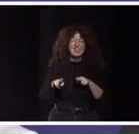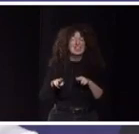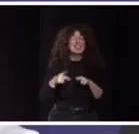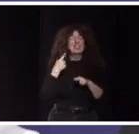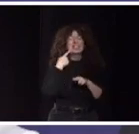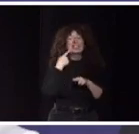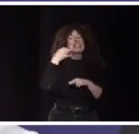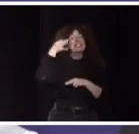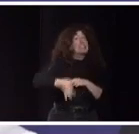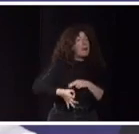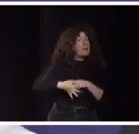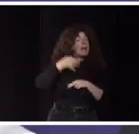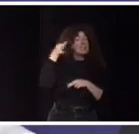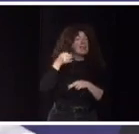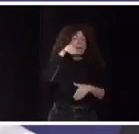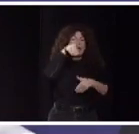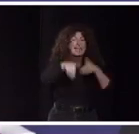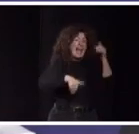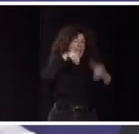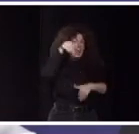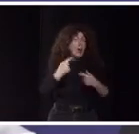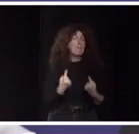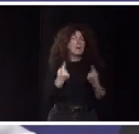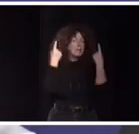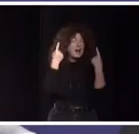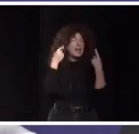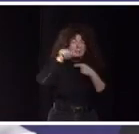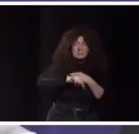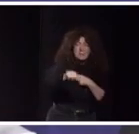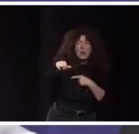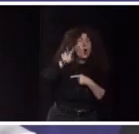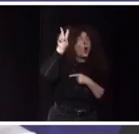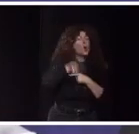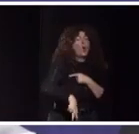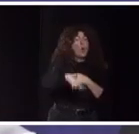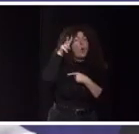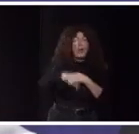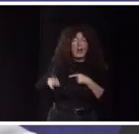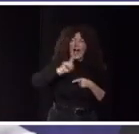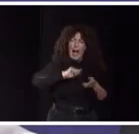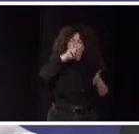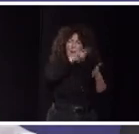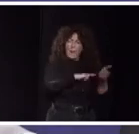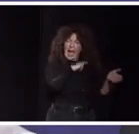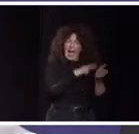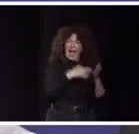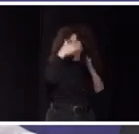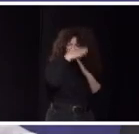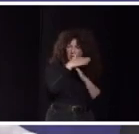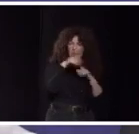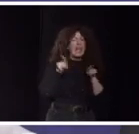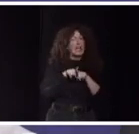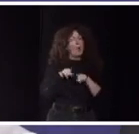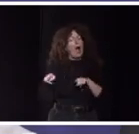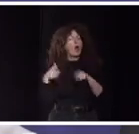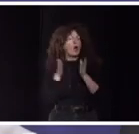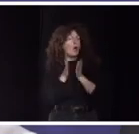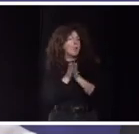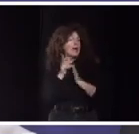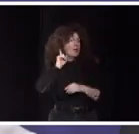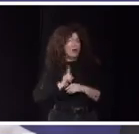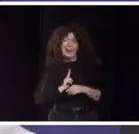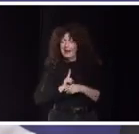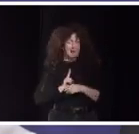Siempre con primarias y nunca más, nunca más con vetos como el que hicieron a la compañera Irene